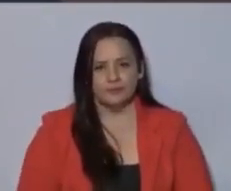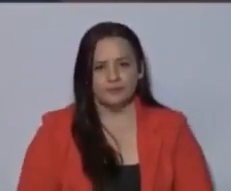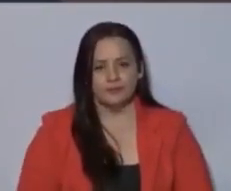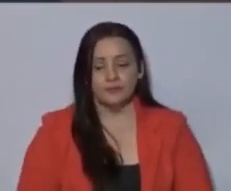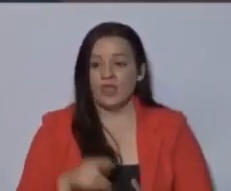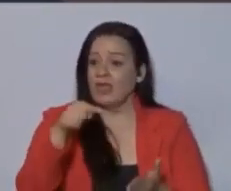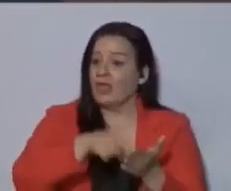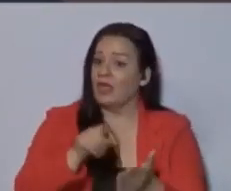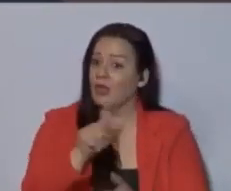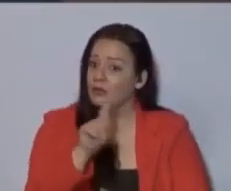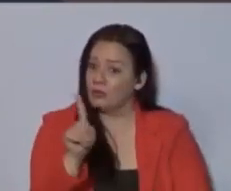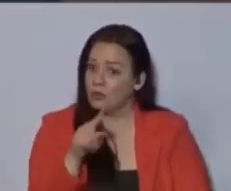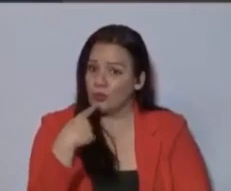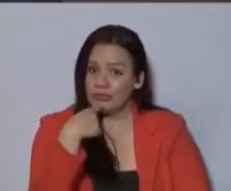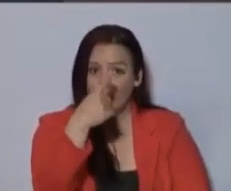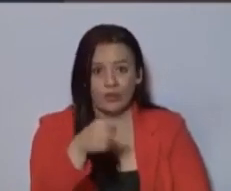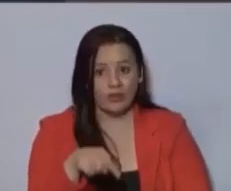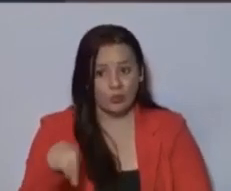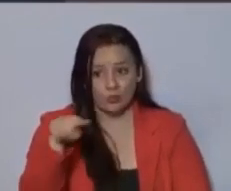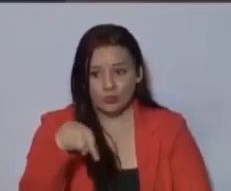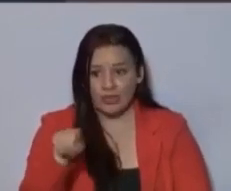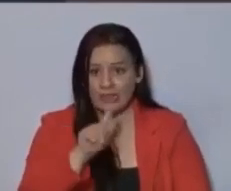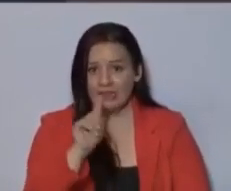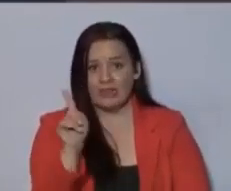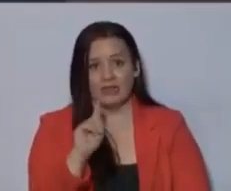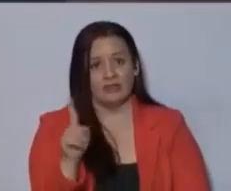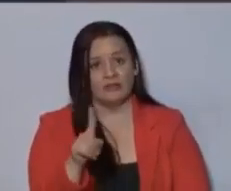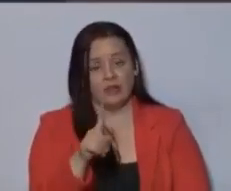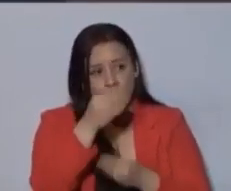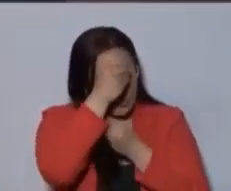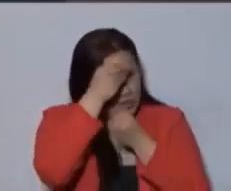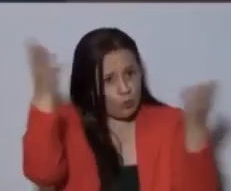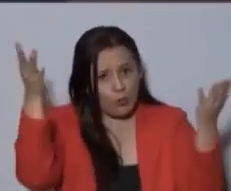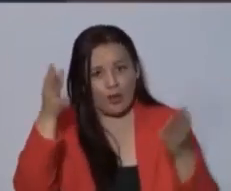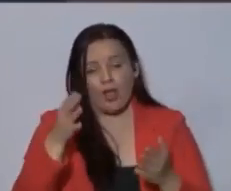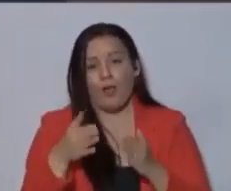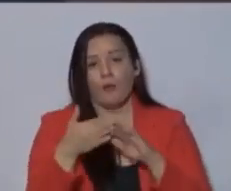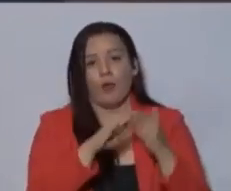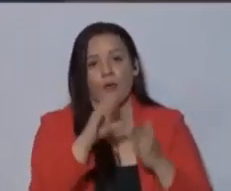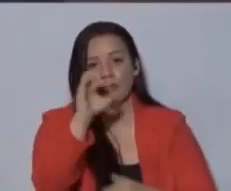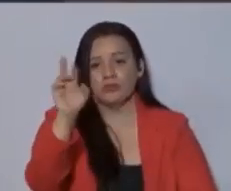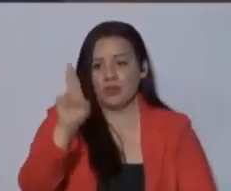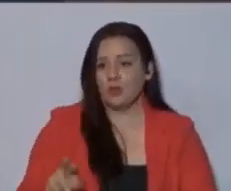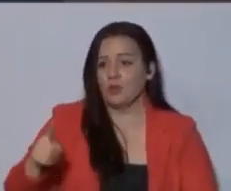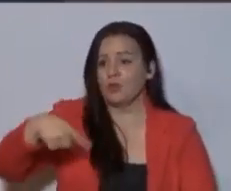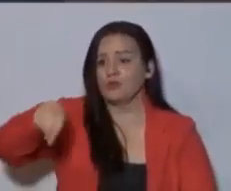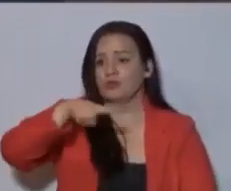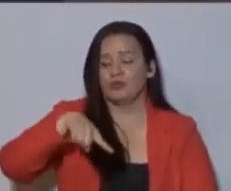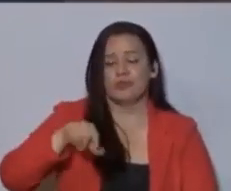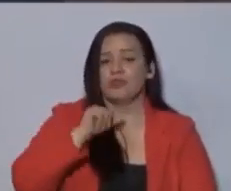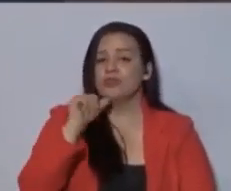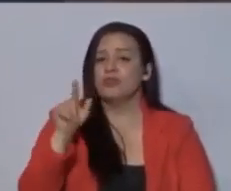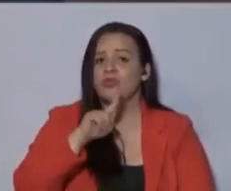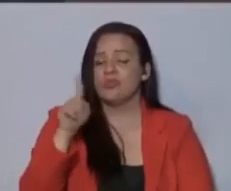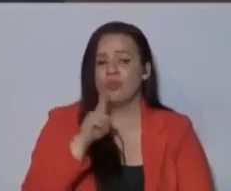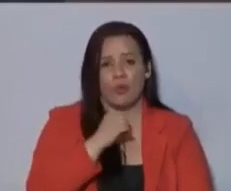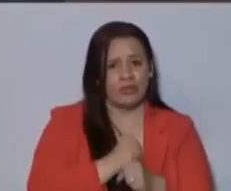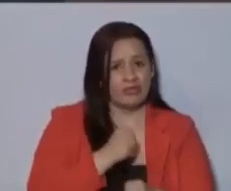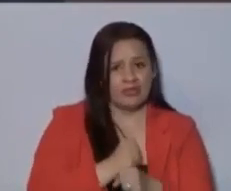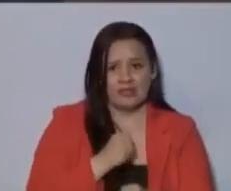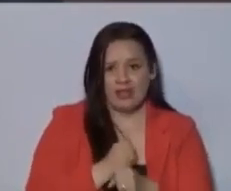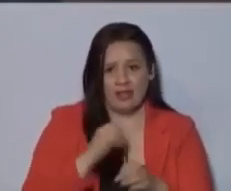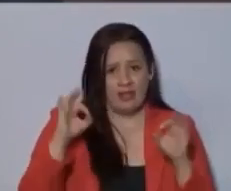Eso no se lo dicen ustedes al pueblo de Costa Rica, que ustedes son unos negligentes, y esa es la palabra,